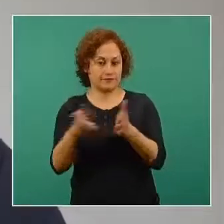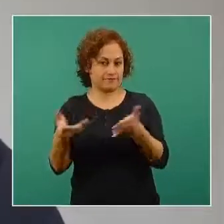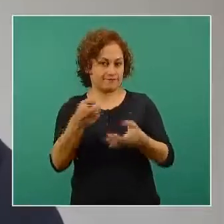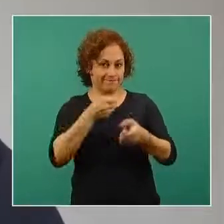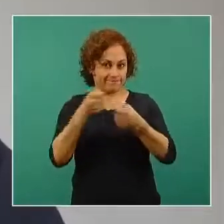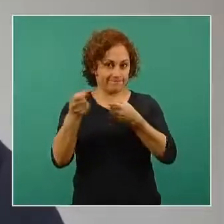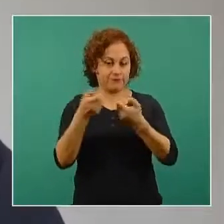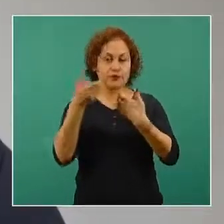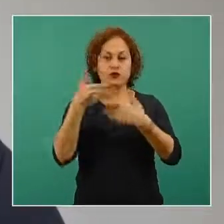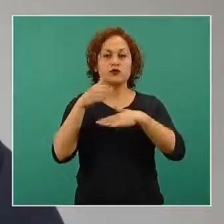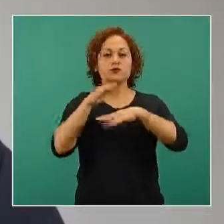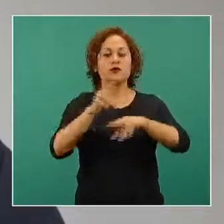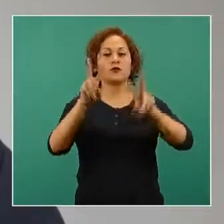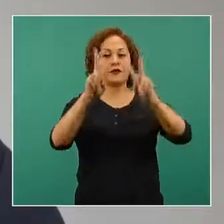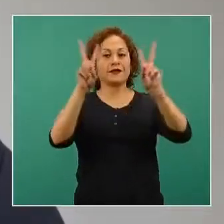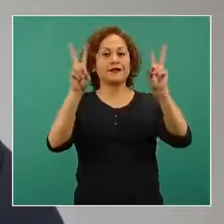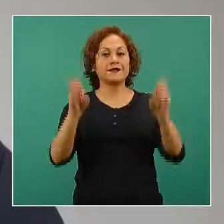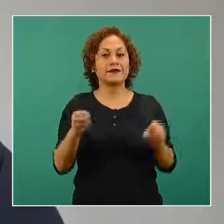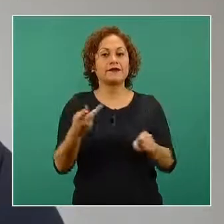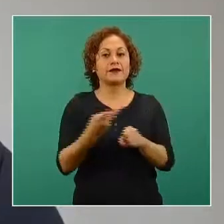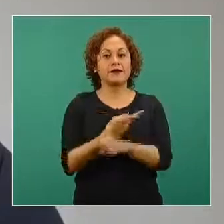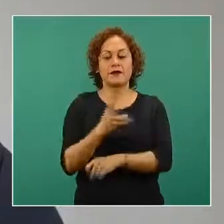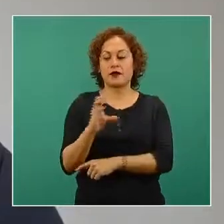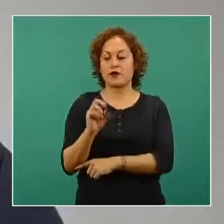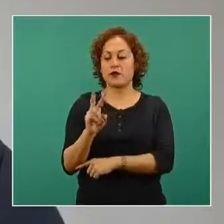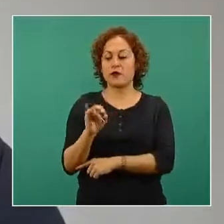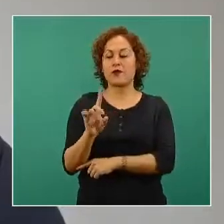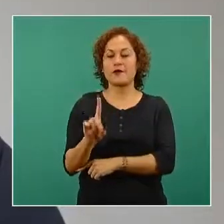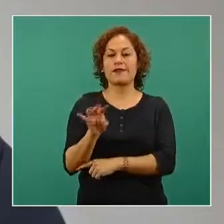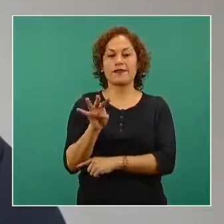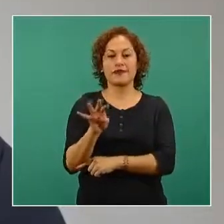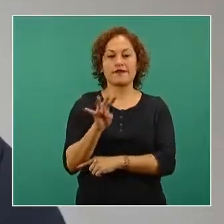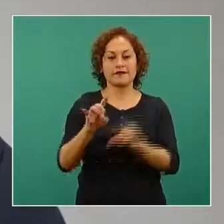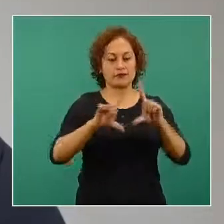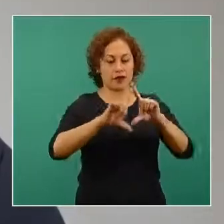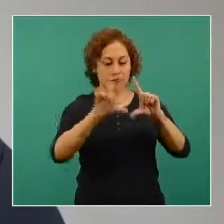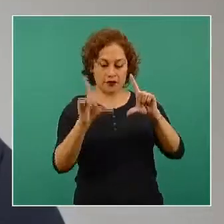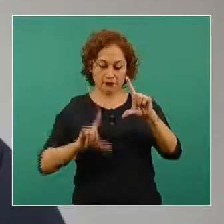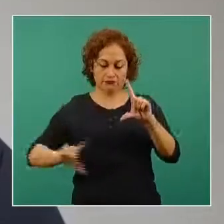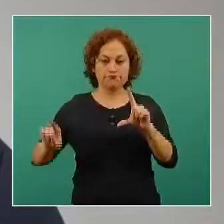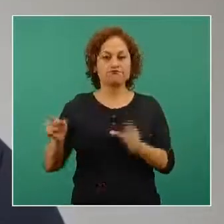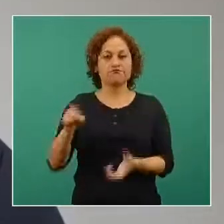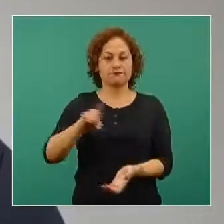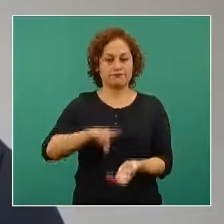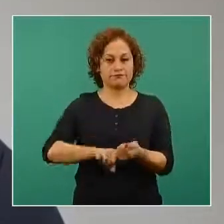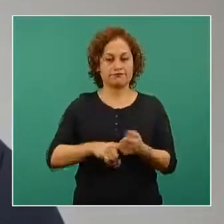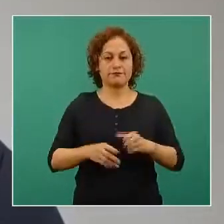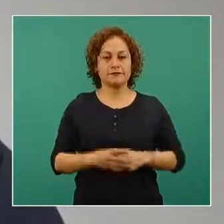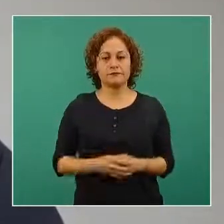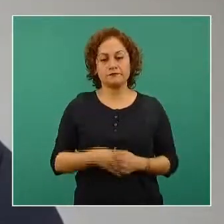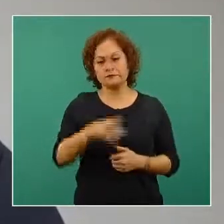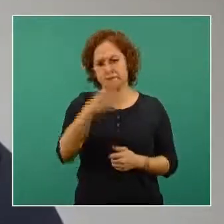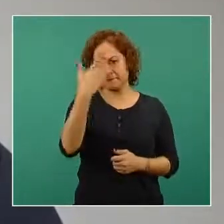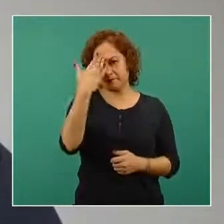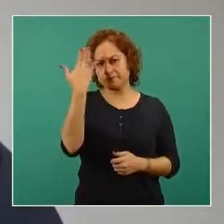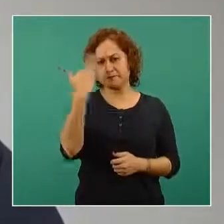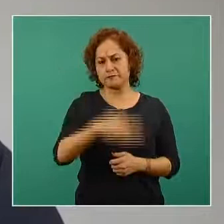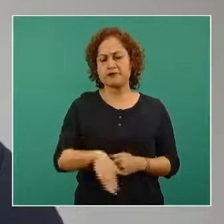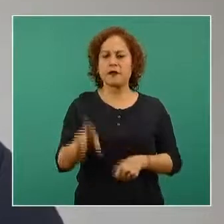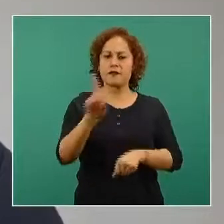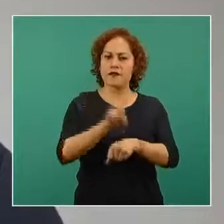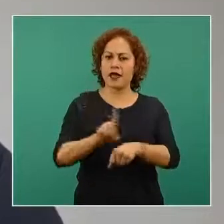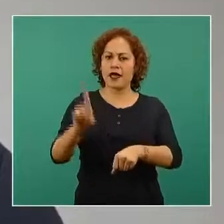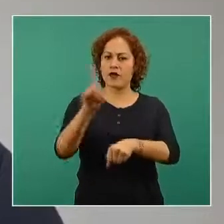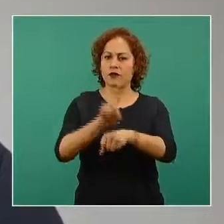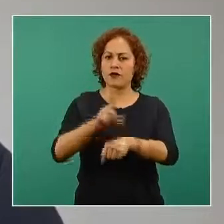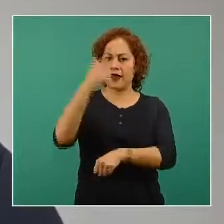a la situación que guarda la COVID-19 en México. Como todas las tardes, noches, ya en base